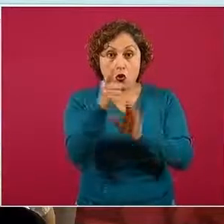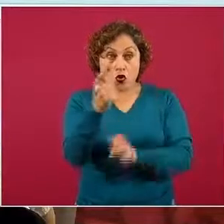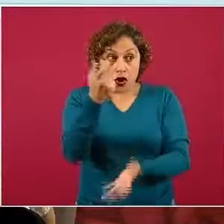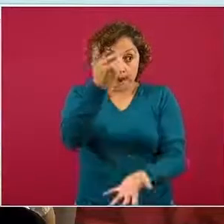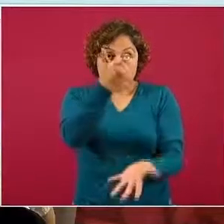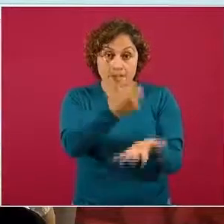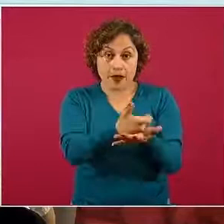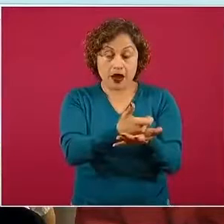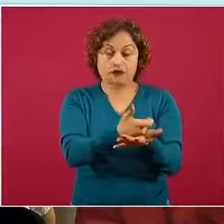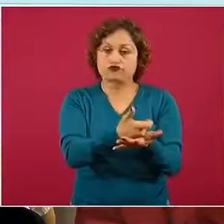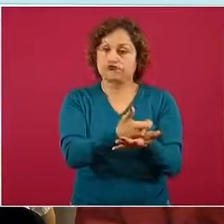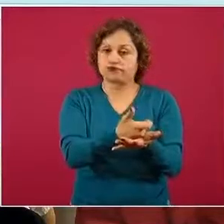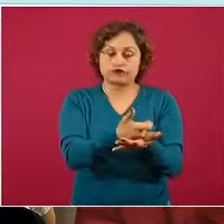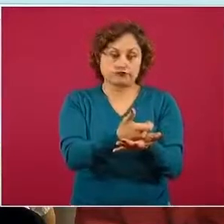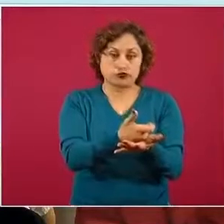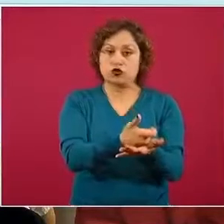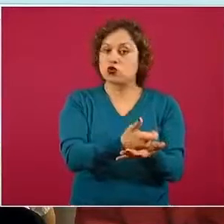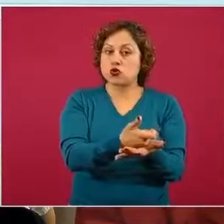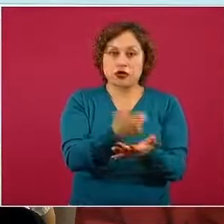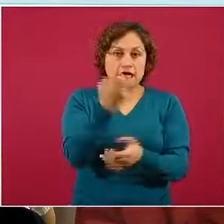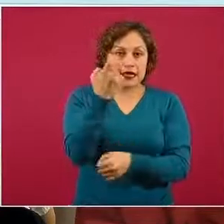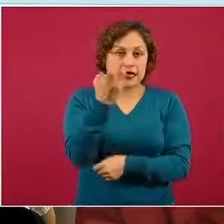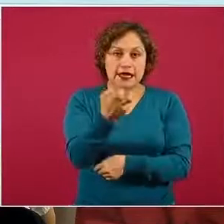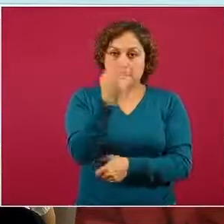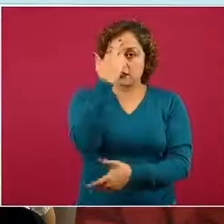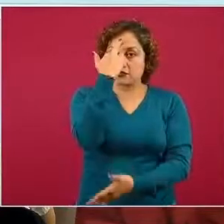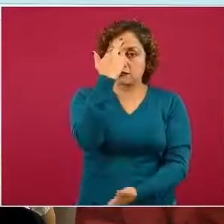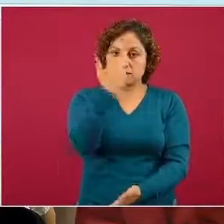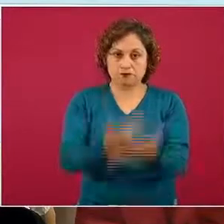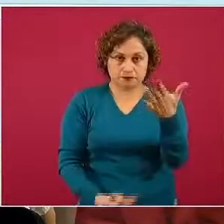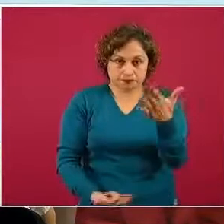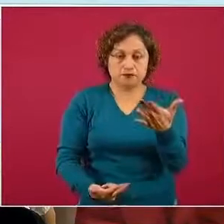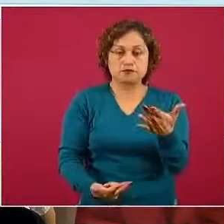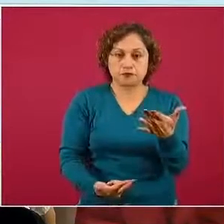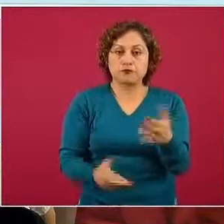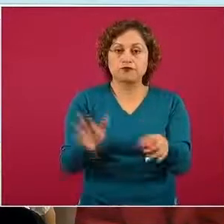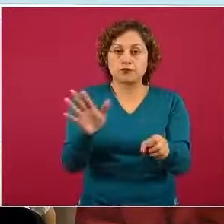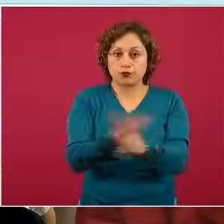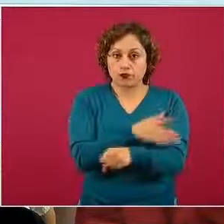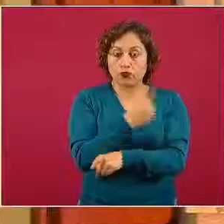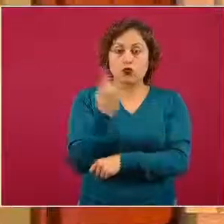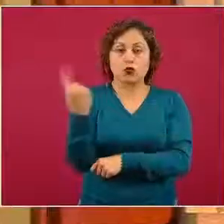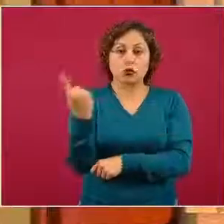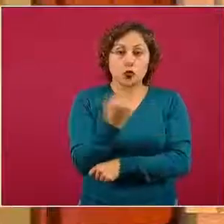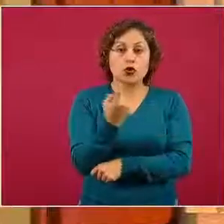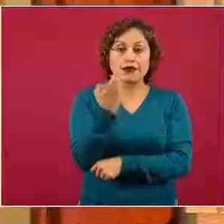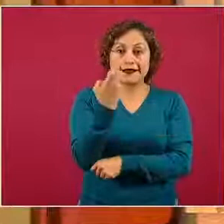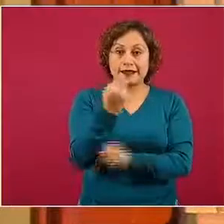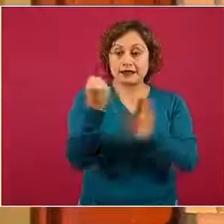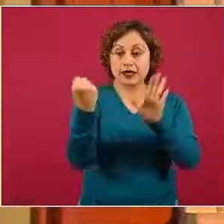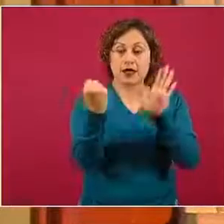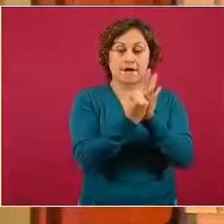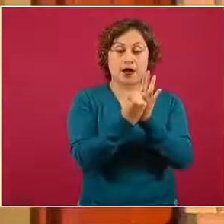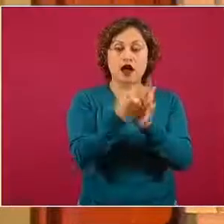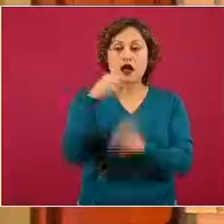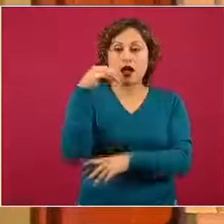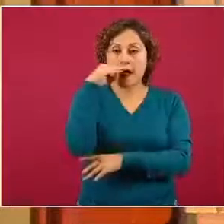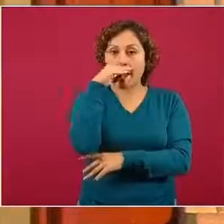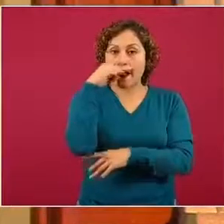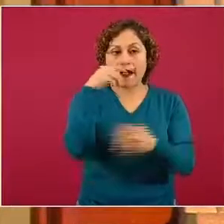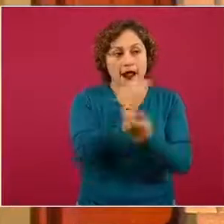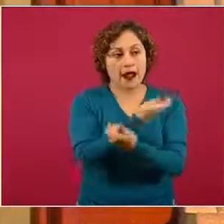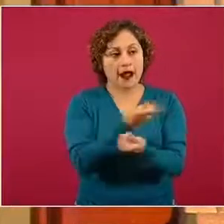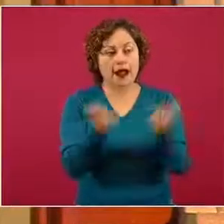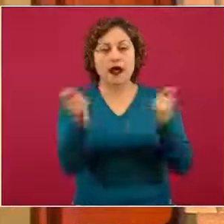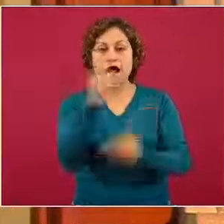vacuna Vaxigrip, esto es completamente ilegal, porque la vacuna Vaxigrip es gratuita para toda